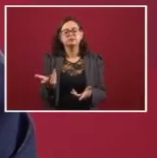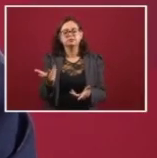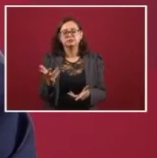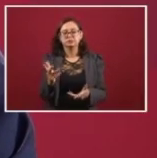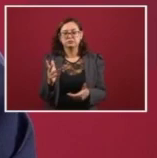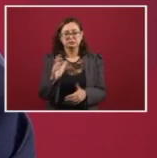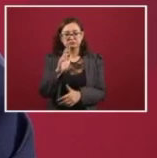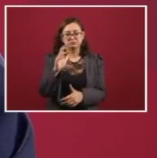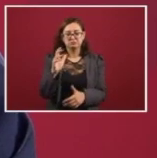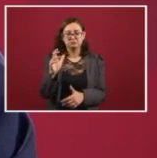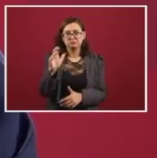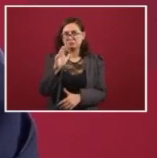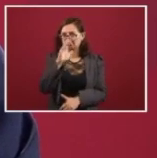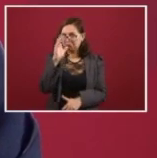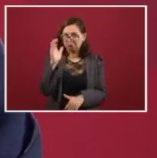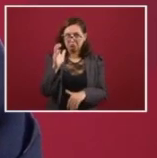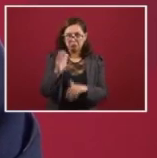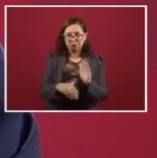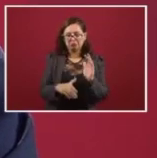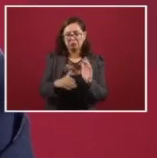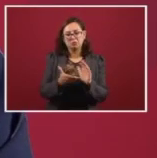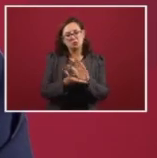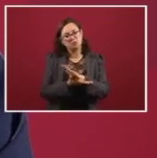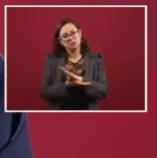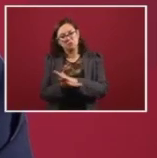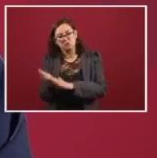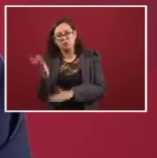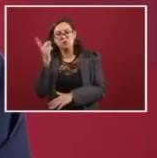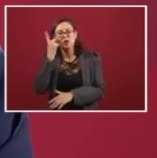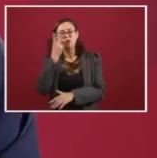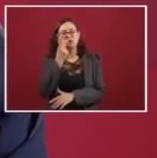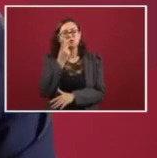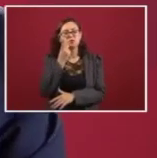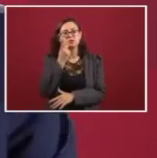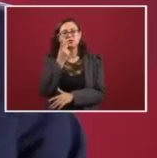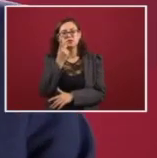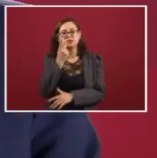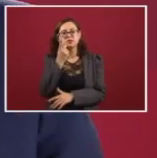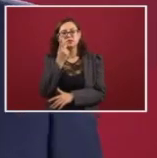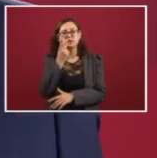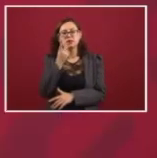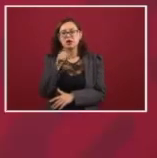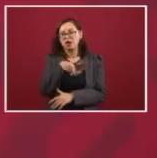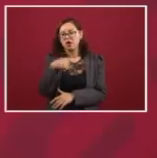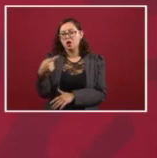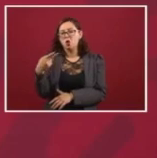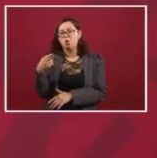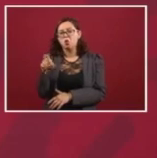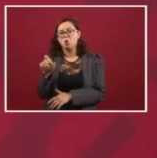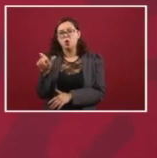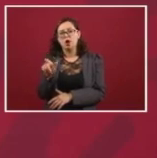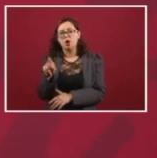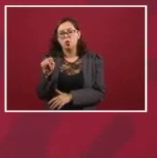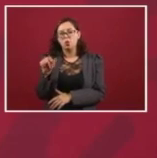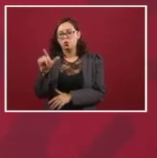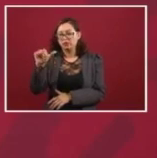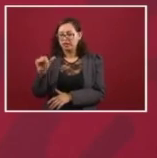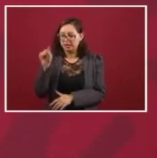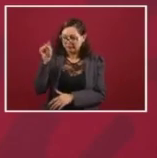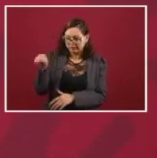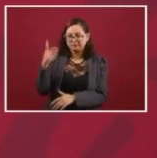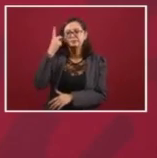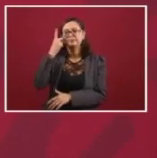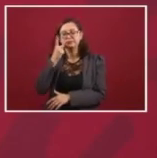Terminamos Tamazuchale y nos fuimos a dormir el sábado en la noche a Huejutla. El domingo,